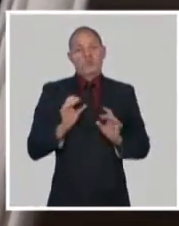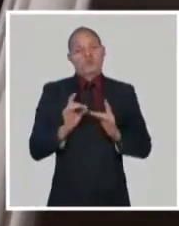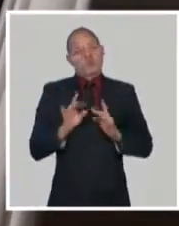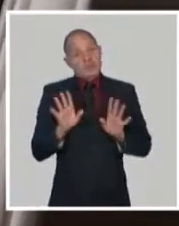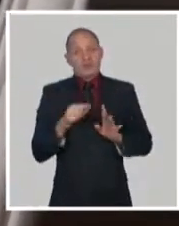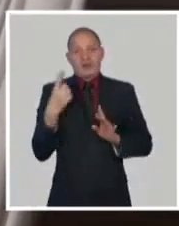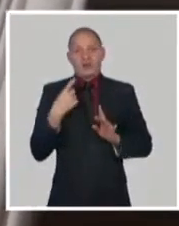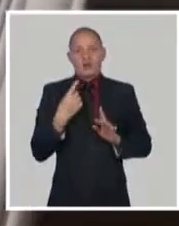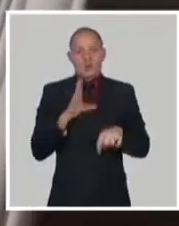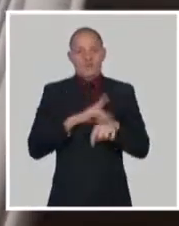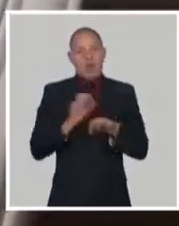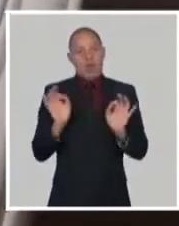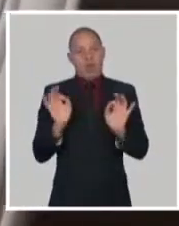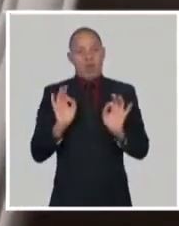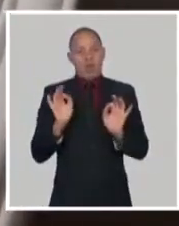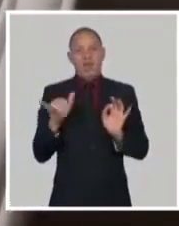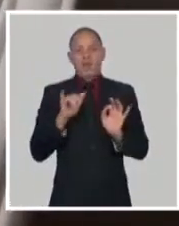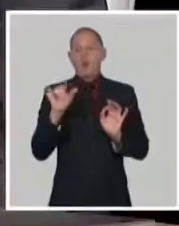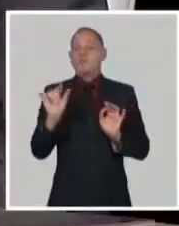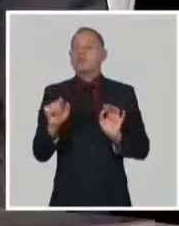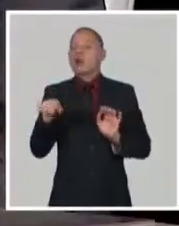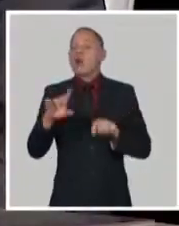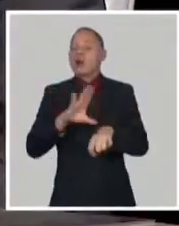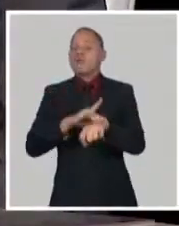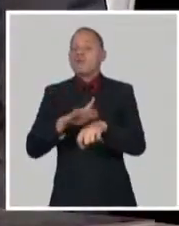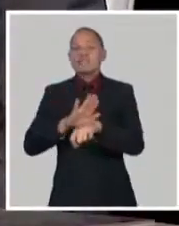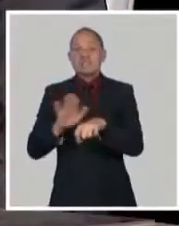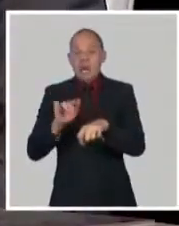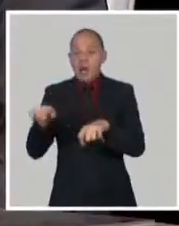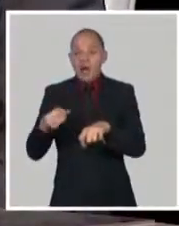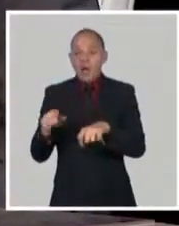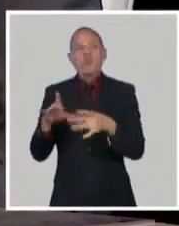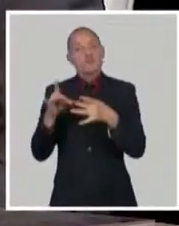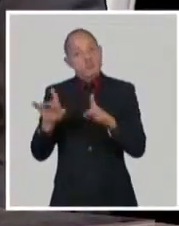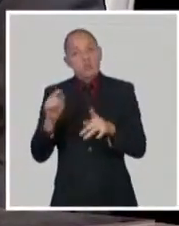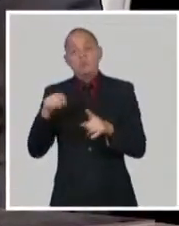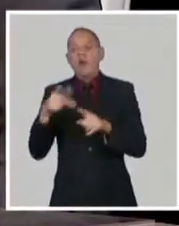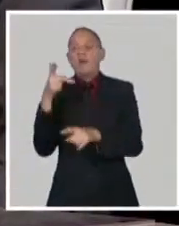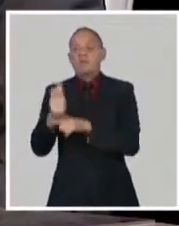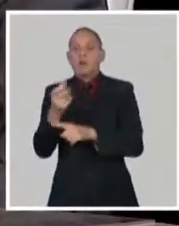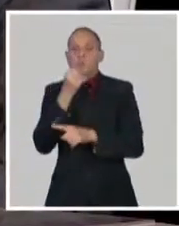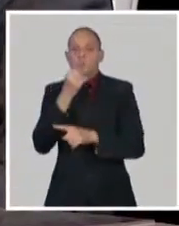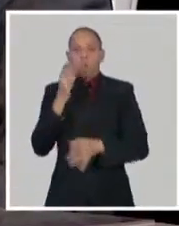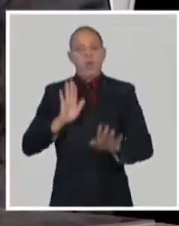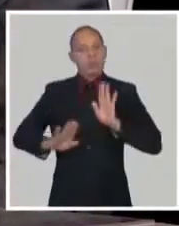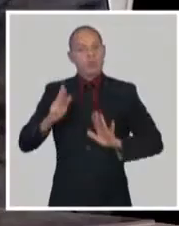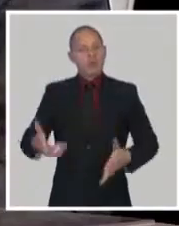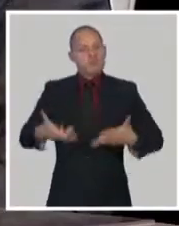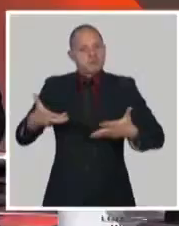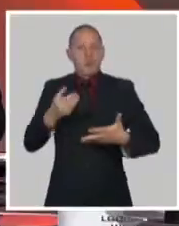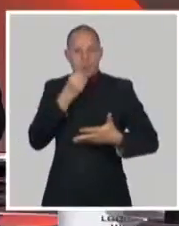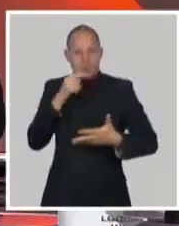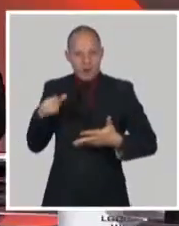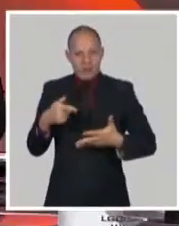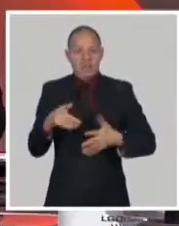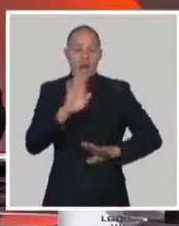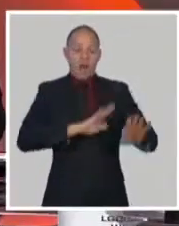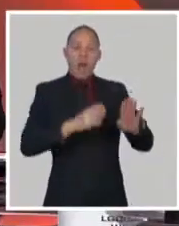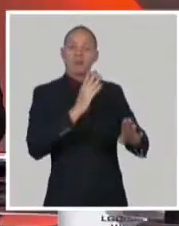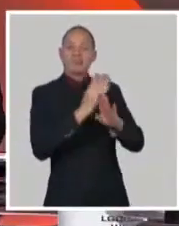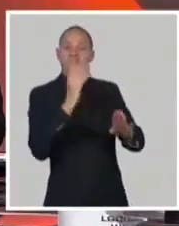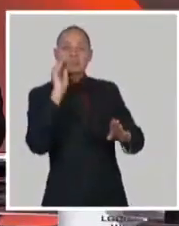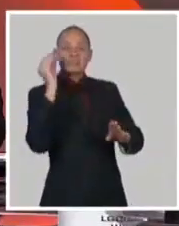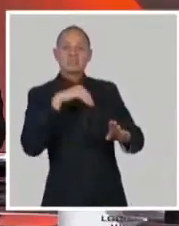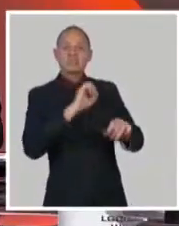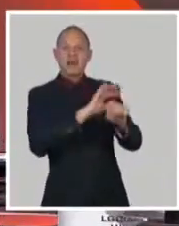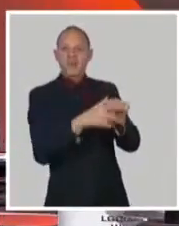también para quienes han tenido el contagio y necesitan pues subir sus defensas frente a las nuevas cepas que están surgiendo de